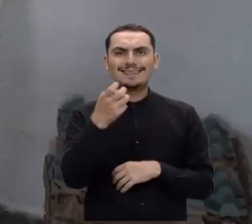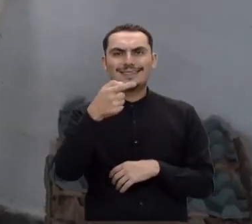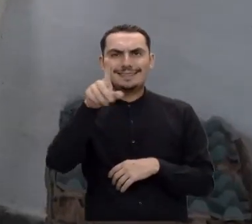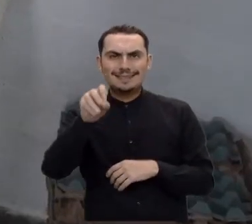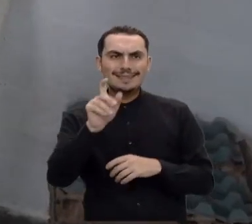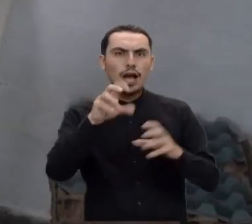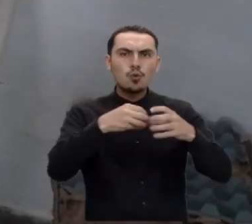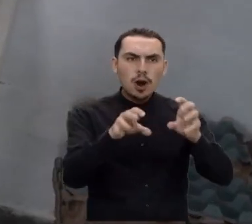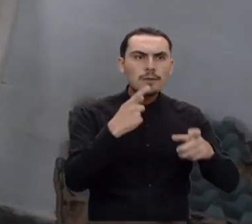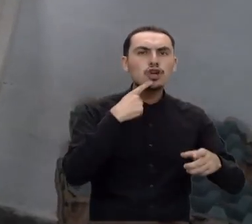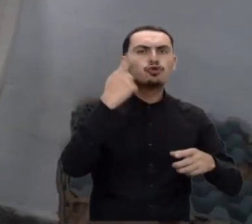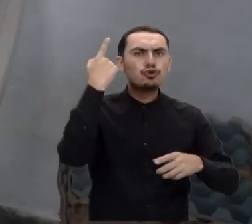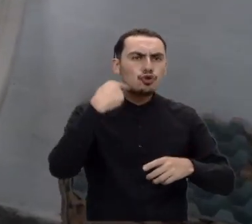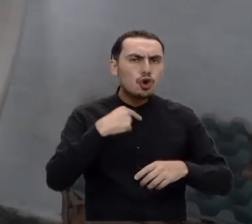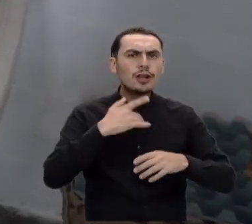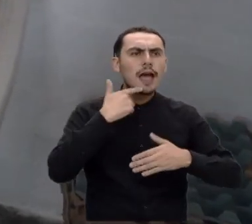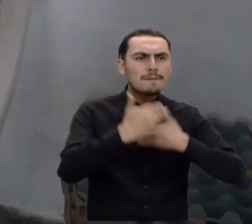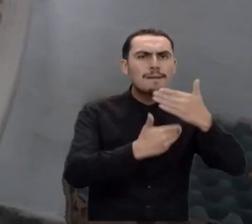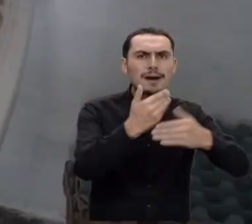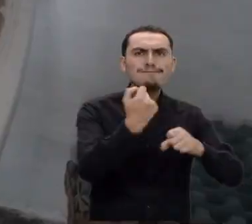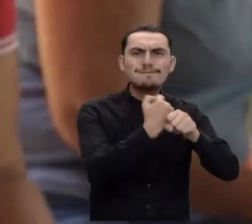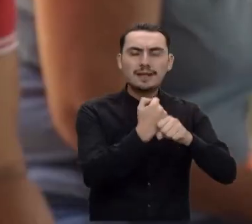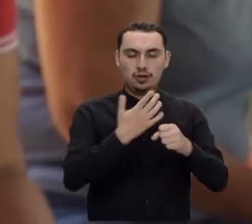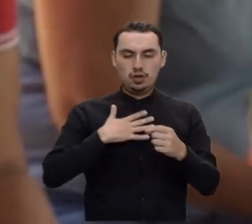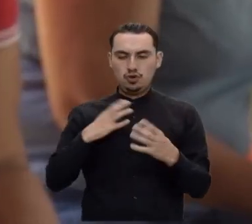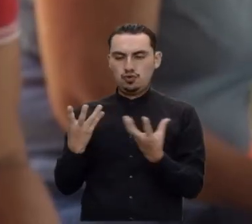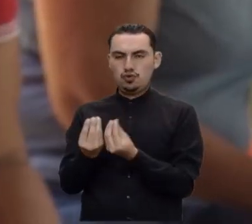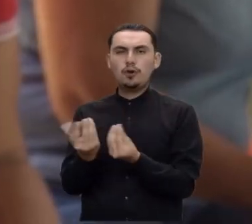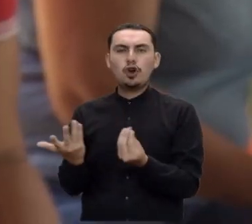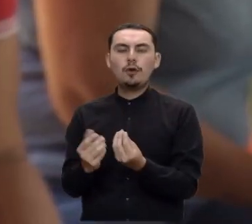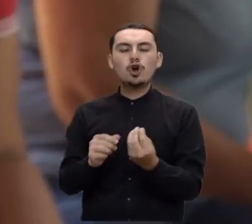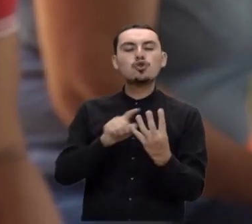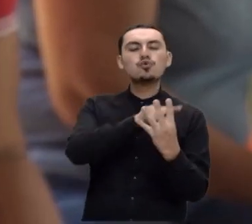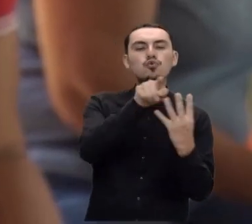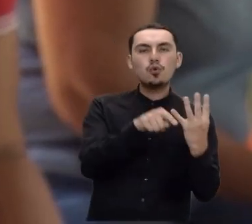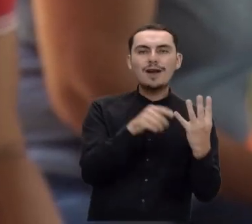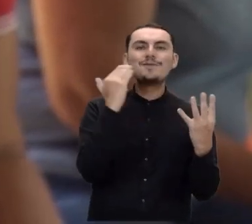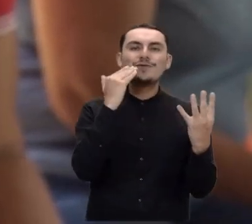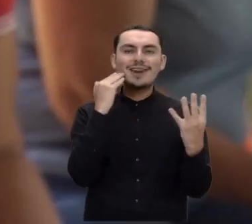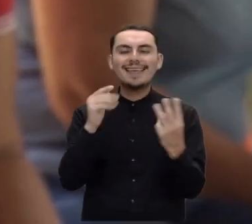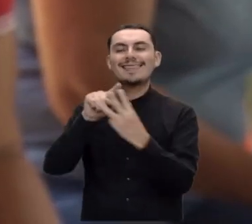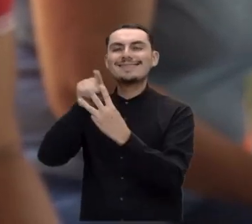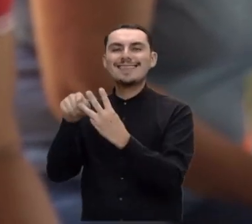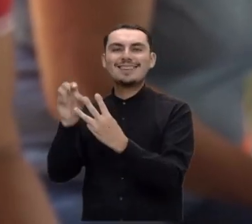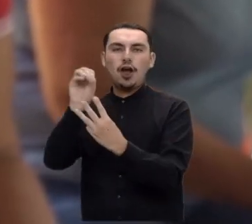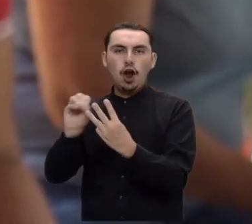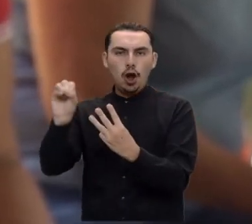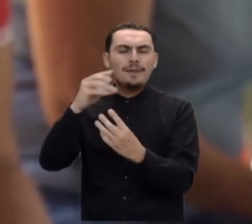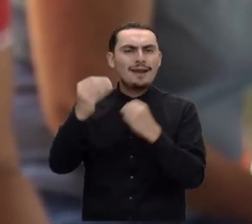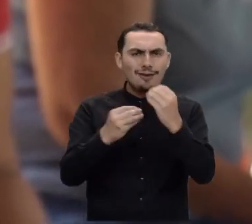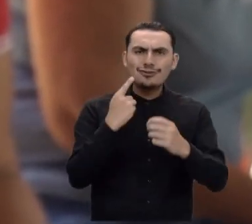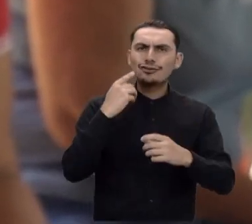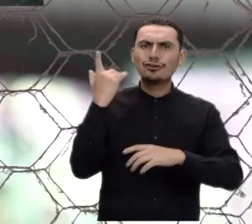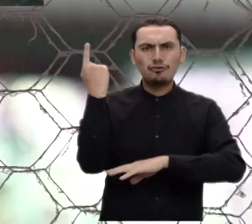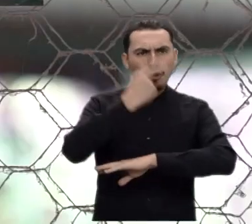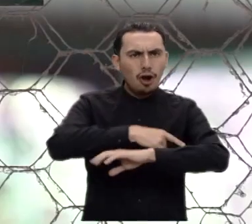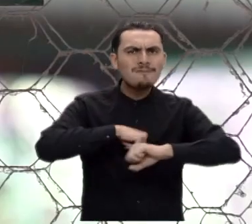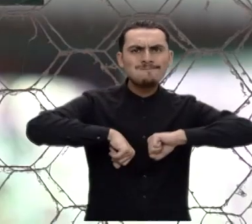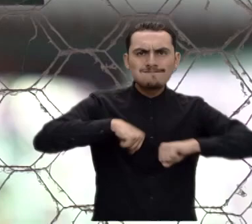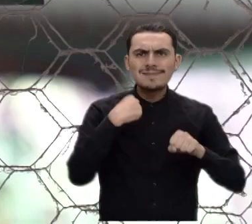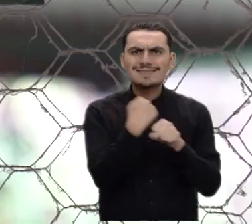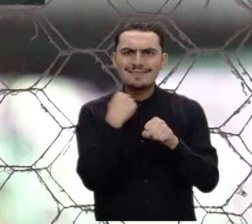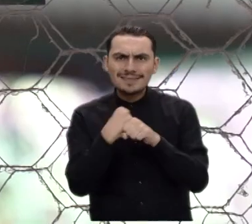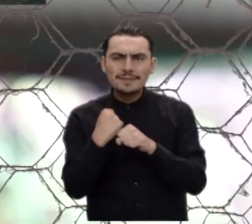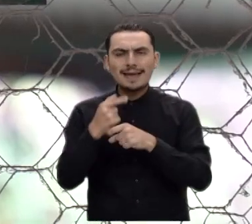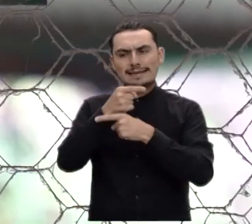La asociación está constituida por 4 mujeres y 3 hombres. Nos ayudamos en los quehaceres diarios,